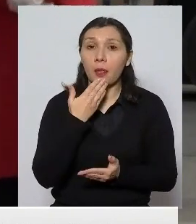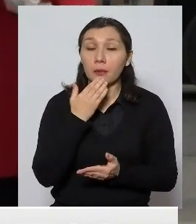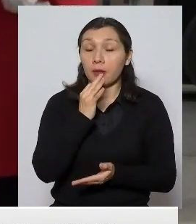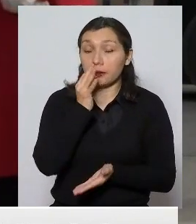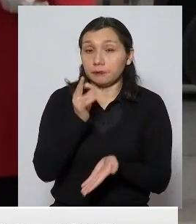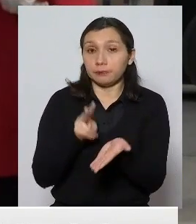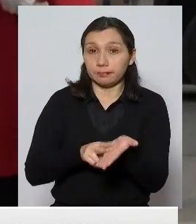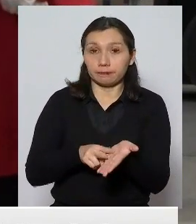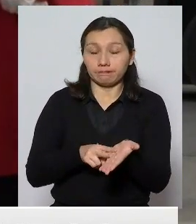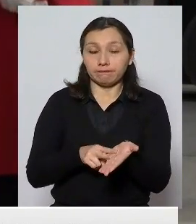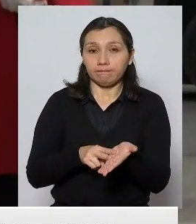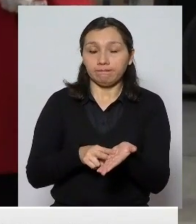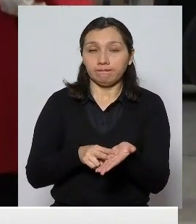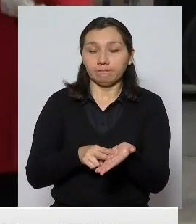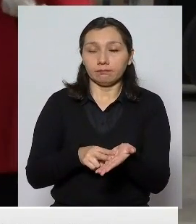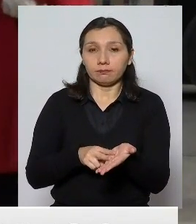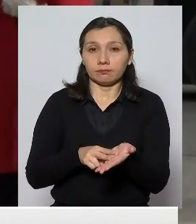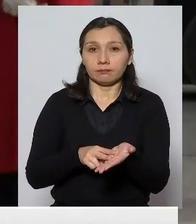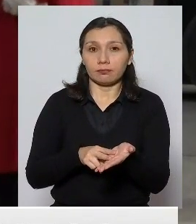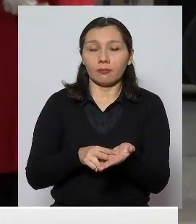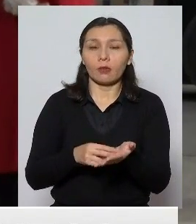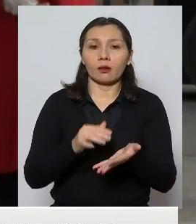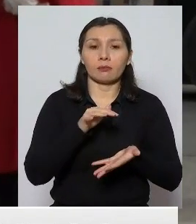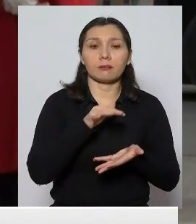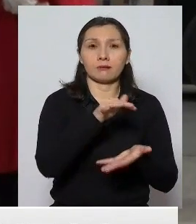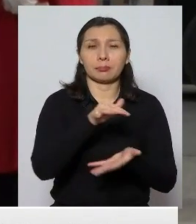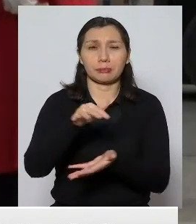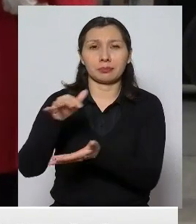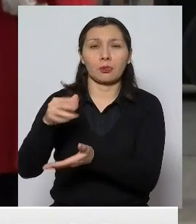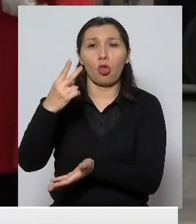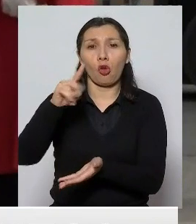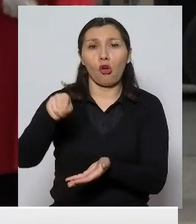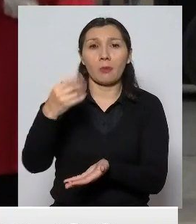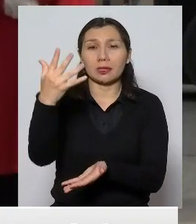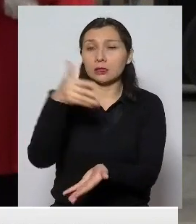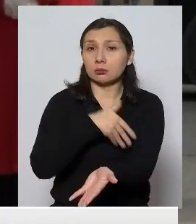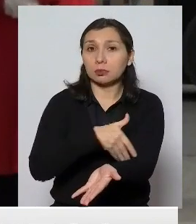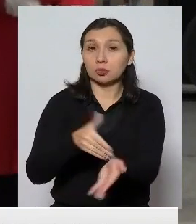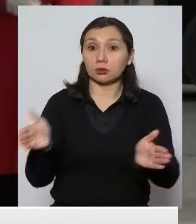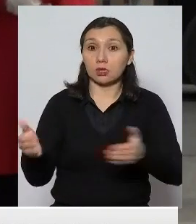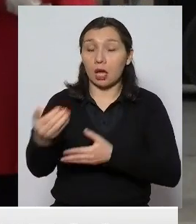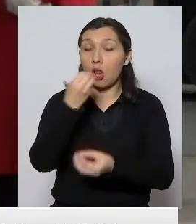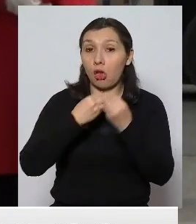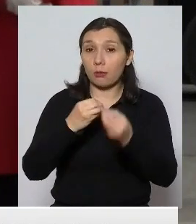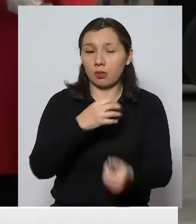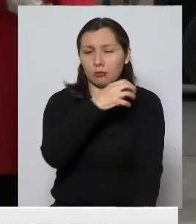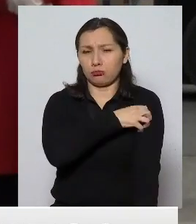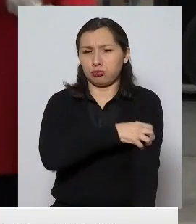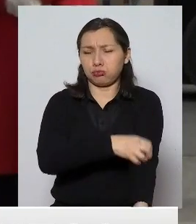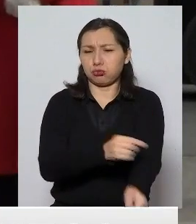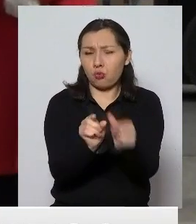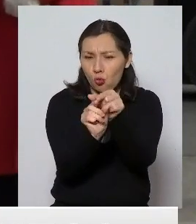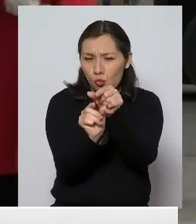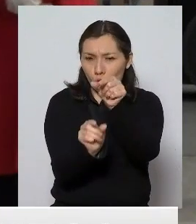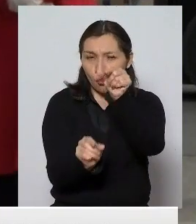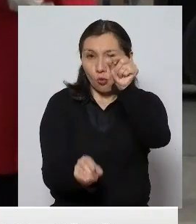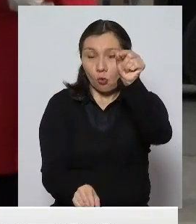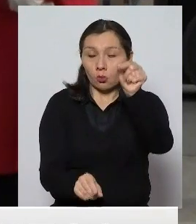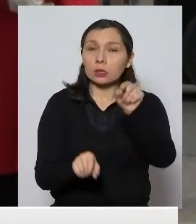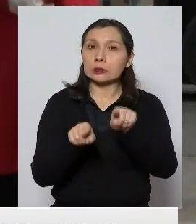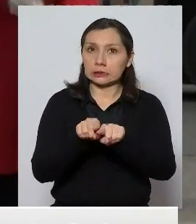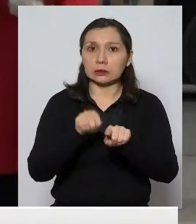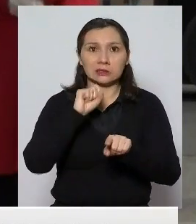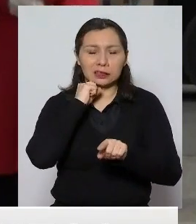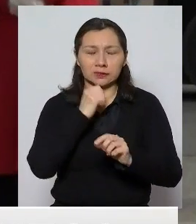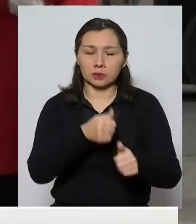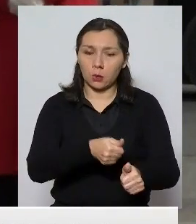reconocer la distribución de 2,5 millones de canastas de alimentos a lo largo y ancho de Chile representa un